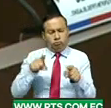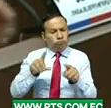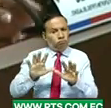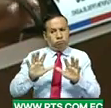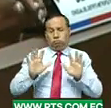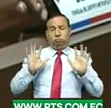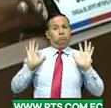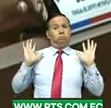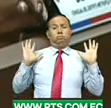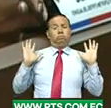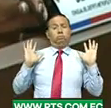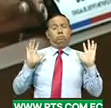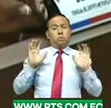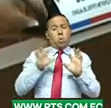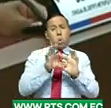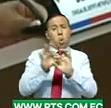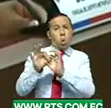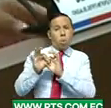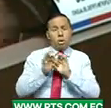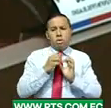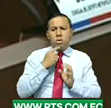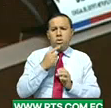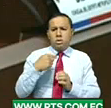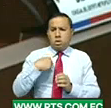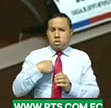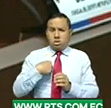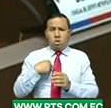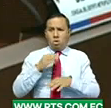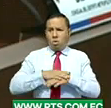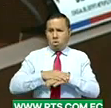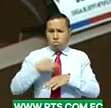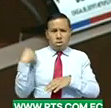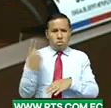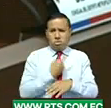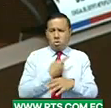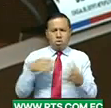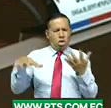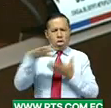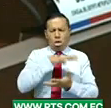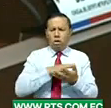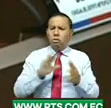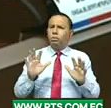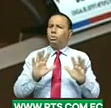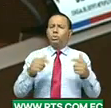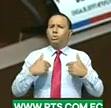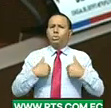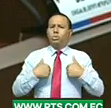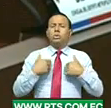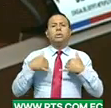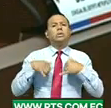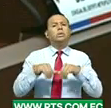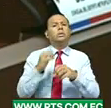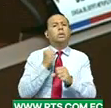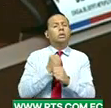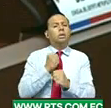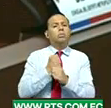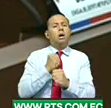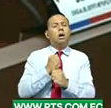de algunos compañeros que dicen que nosotros estamos creando el caos. No, nosotros hemos venido trabajando y hemos